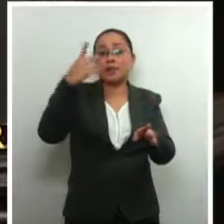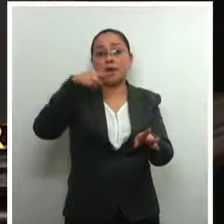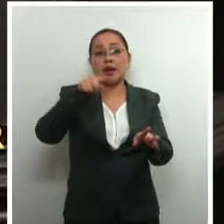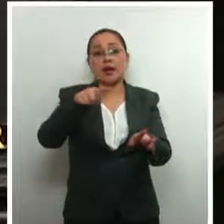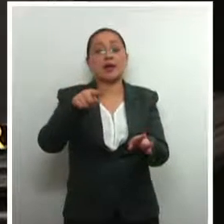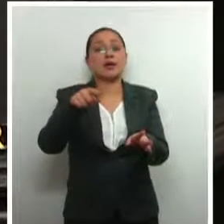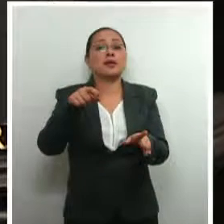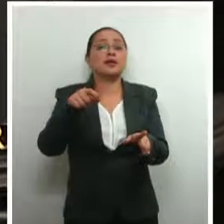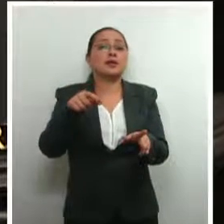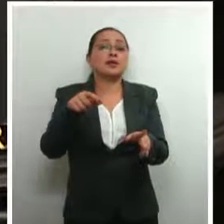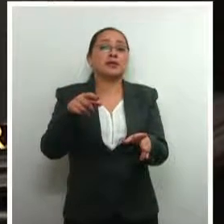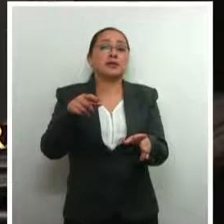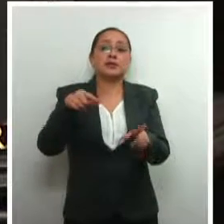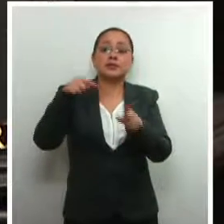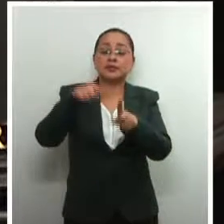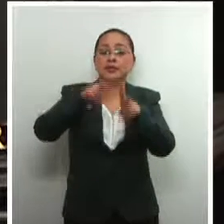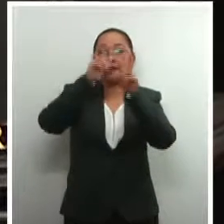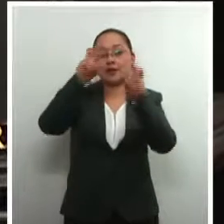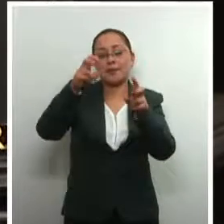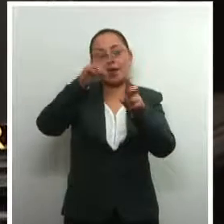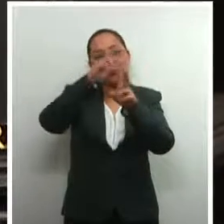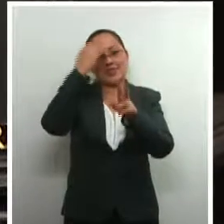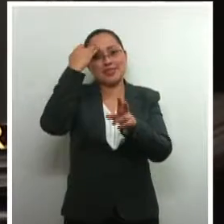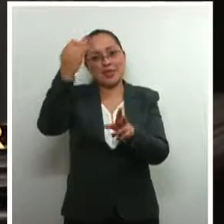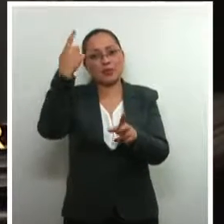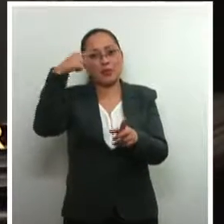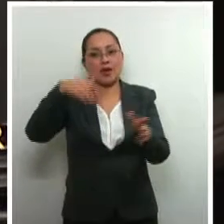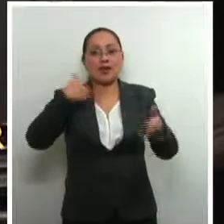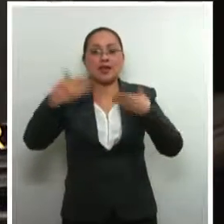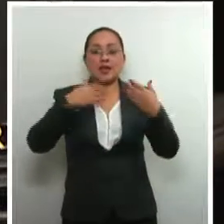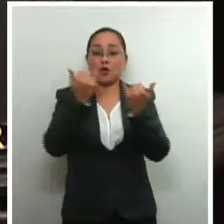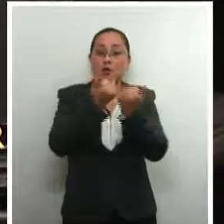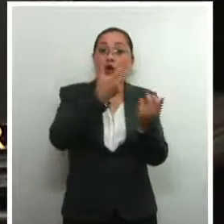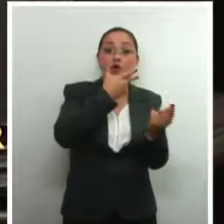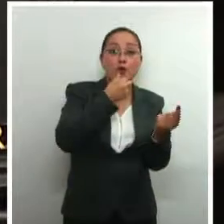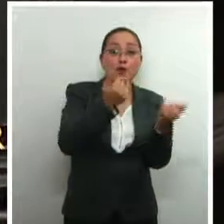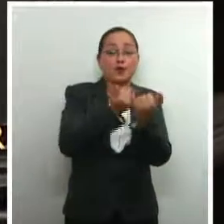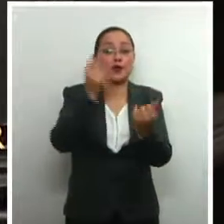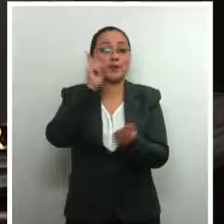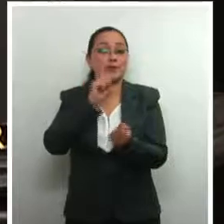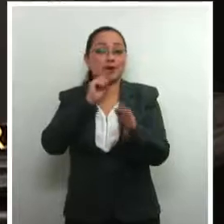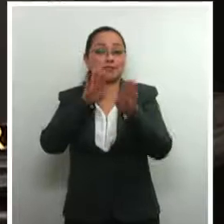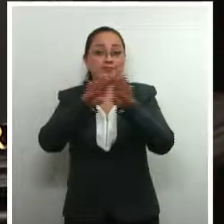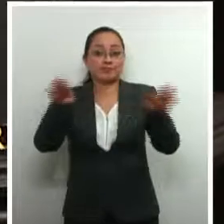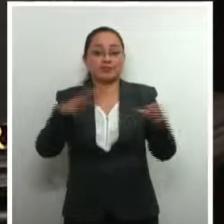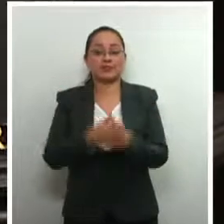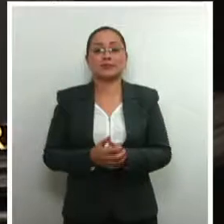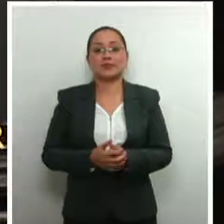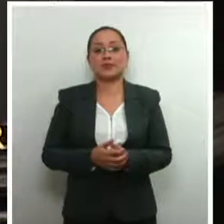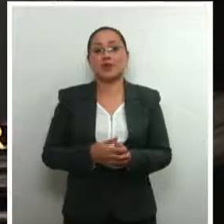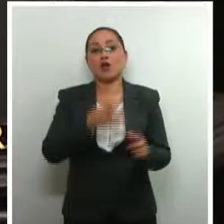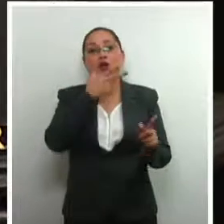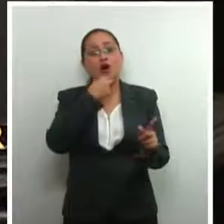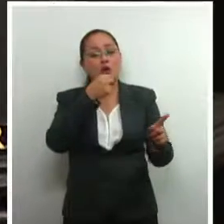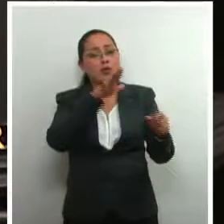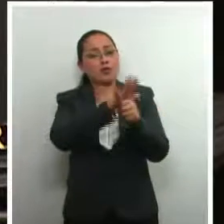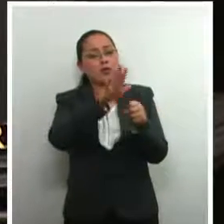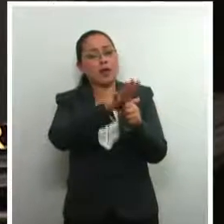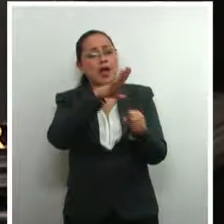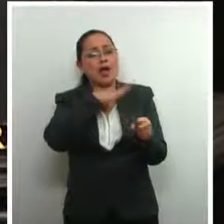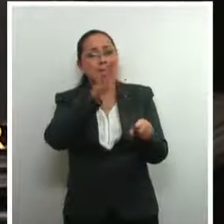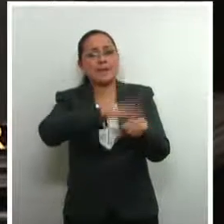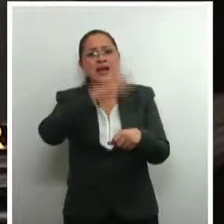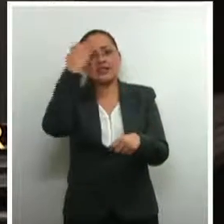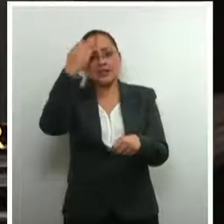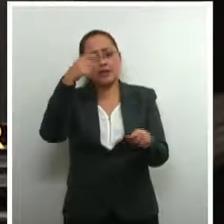en cuanto a los tiempos que disfrutan los hombres y las mujeres. Los hombres suelen tener mucho más